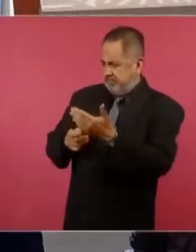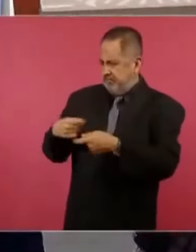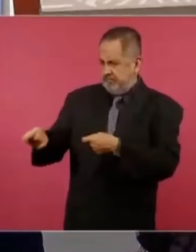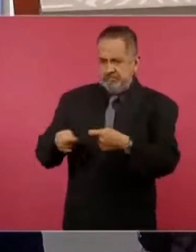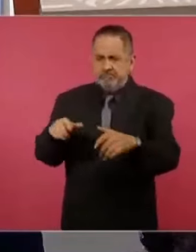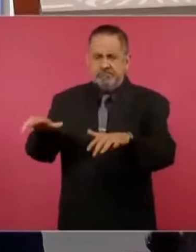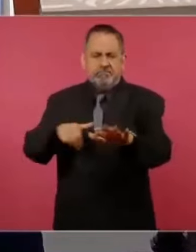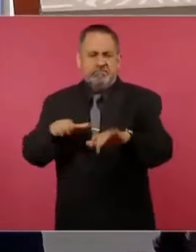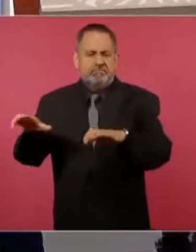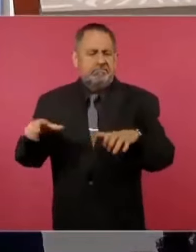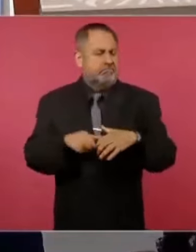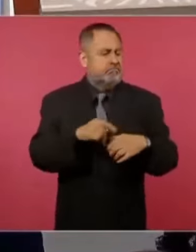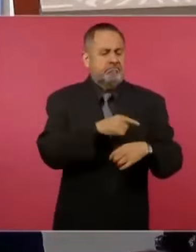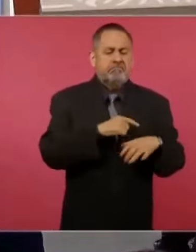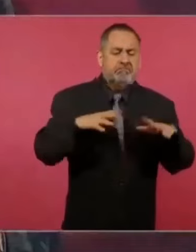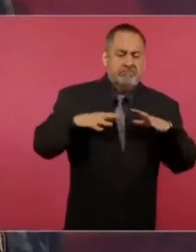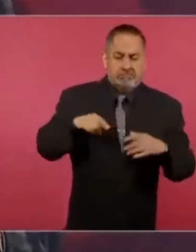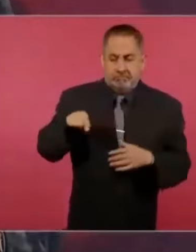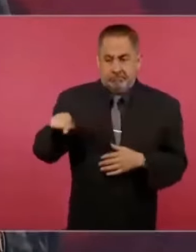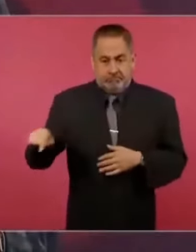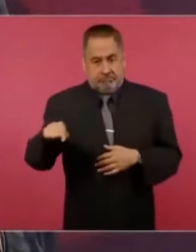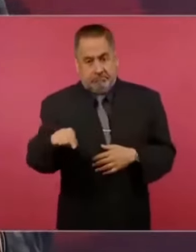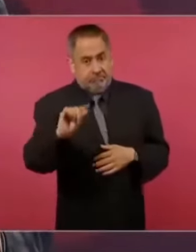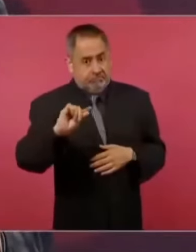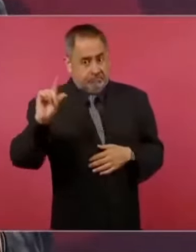técnicos y a